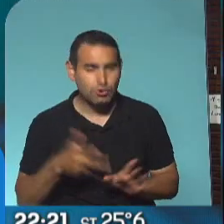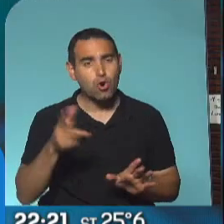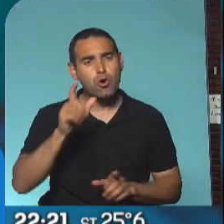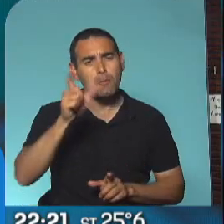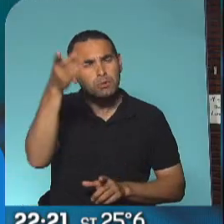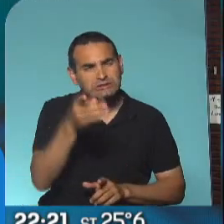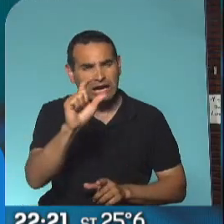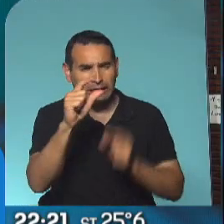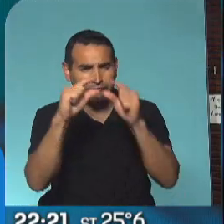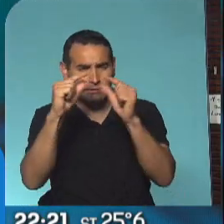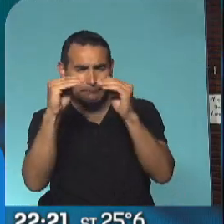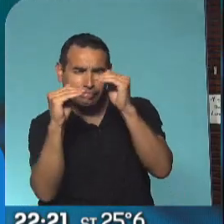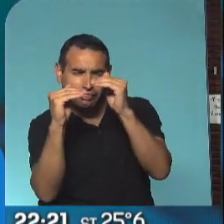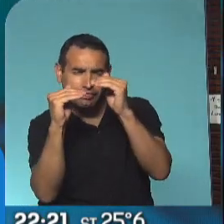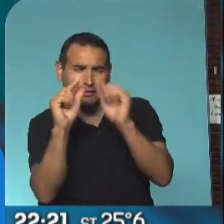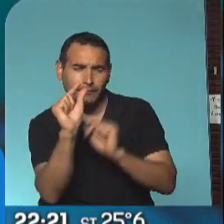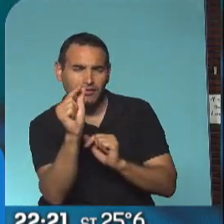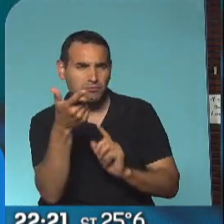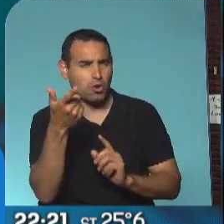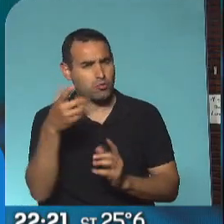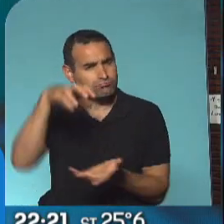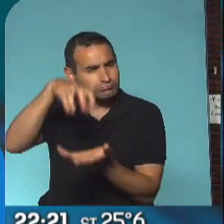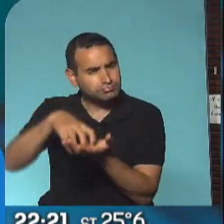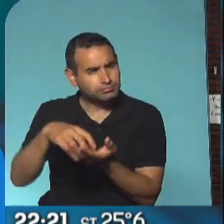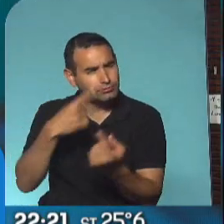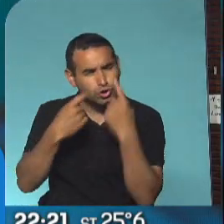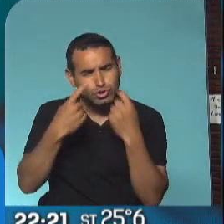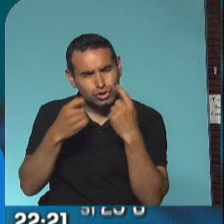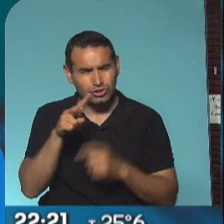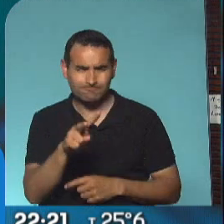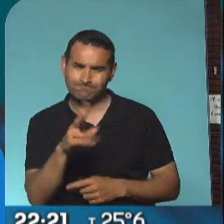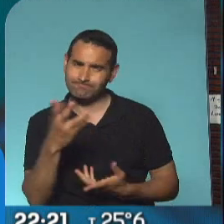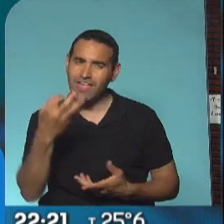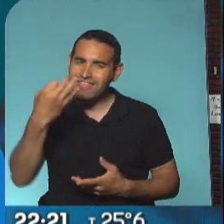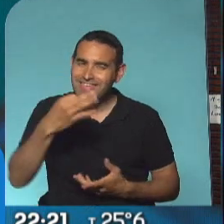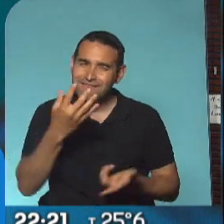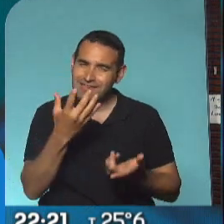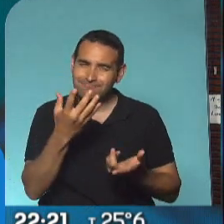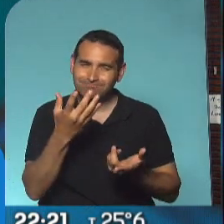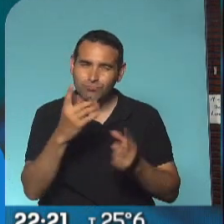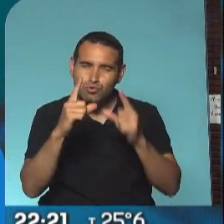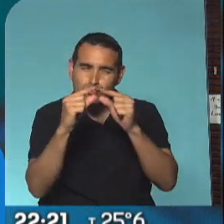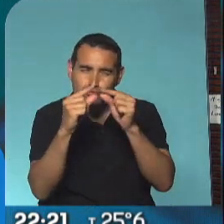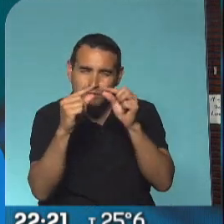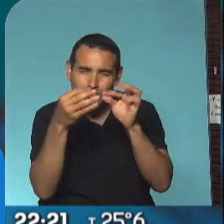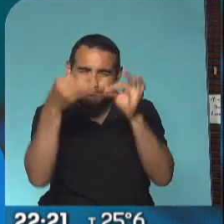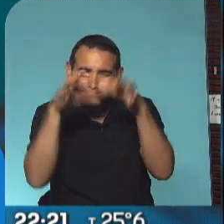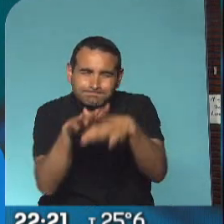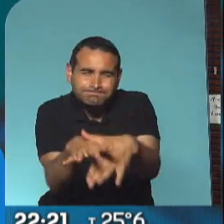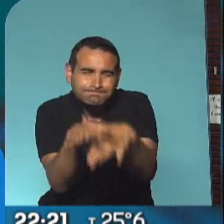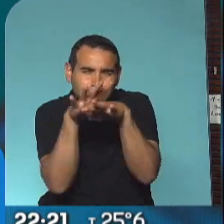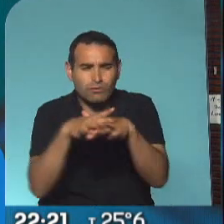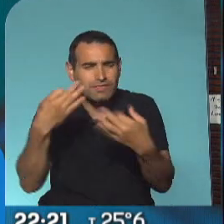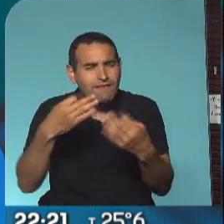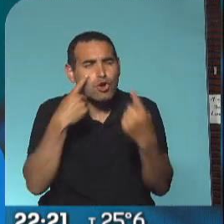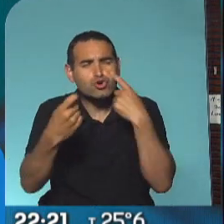era mínimo, con lo cual un organismo que hace una observación de ese tipo tiene que tener una precisión quirúrgica,